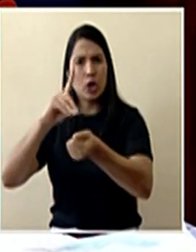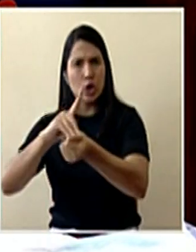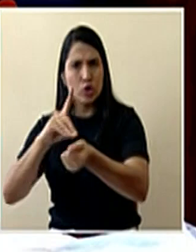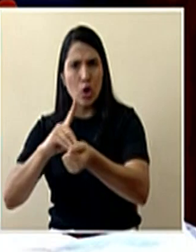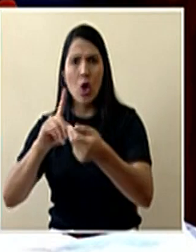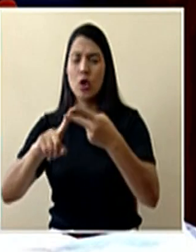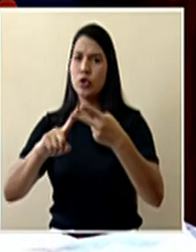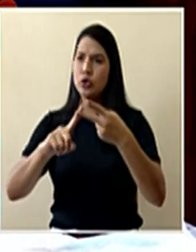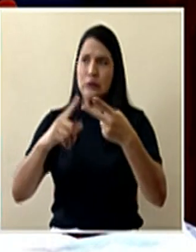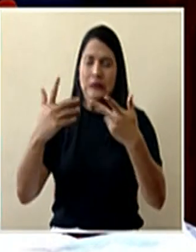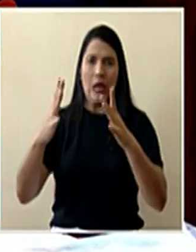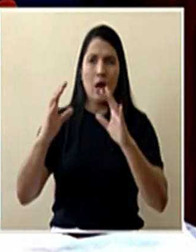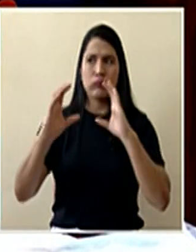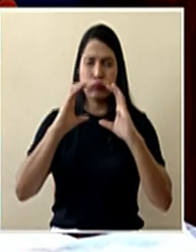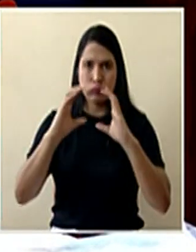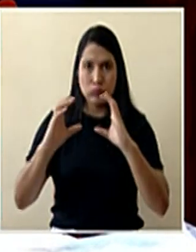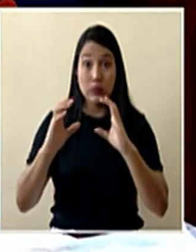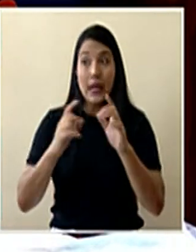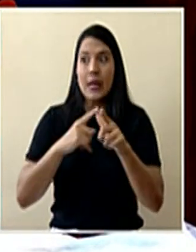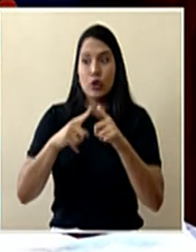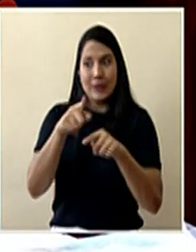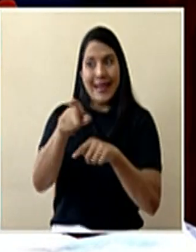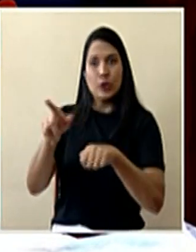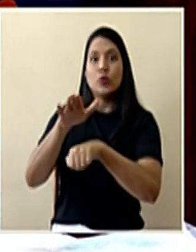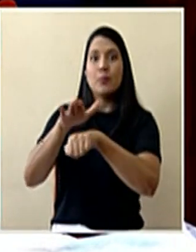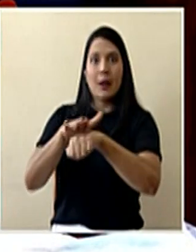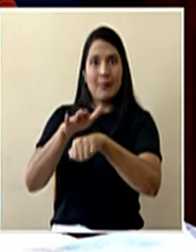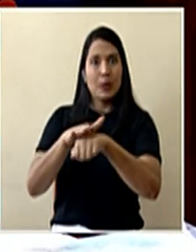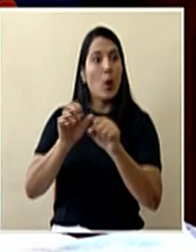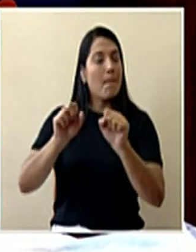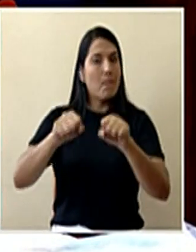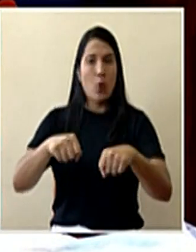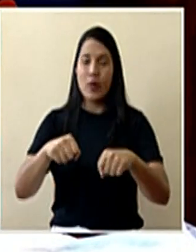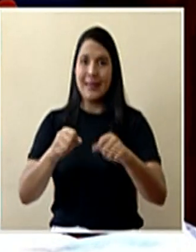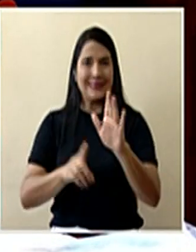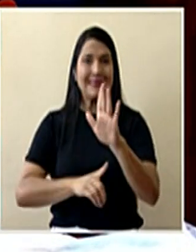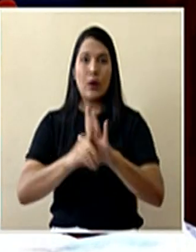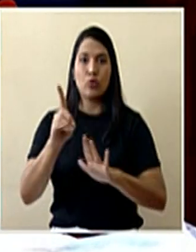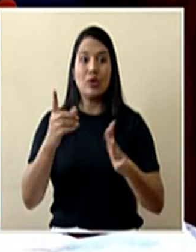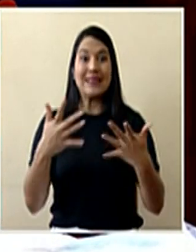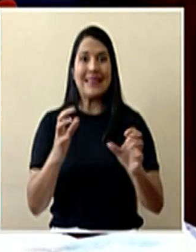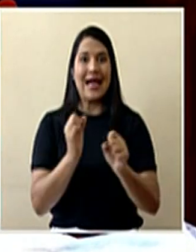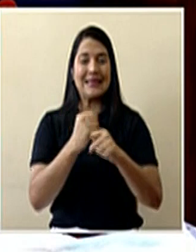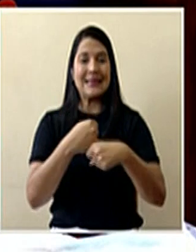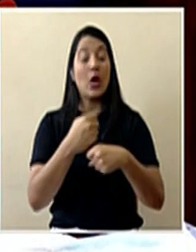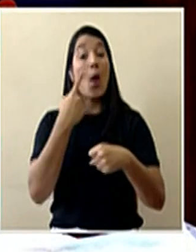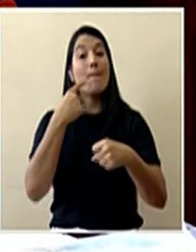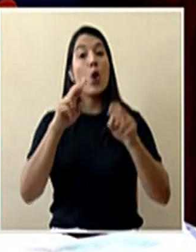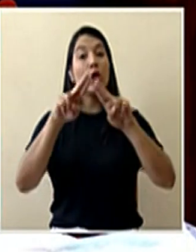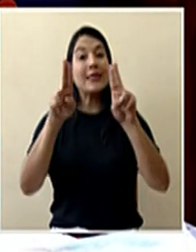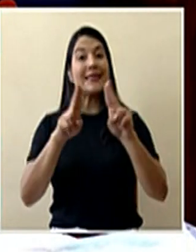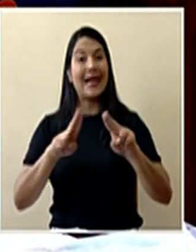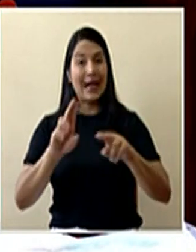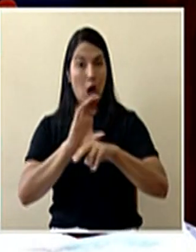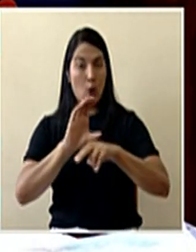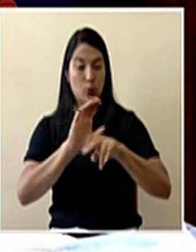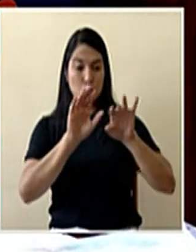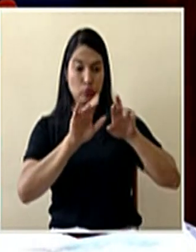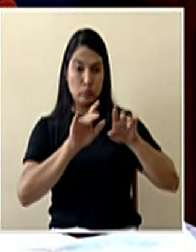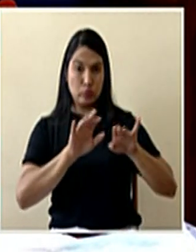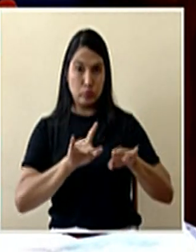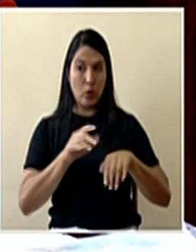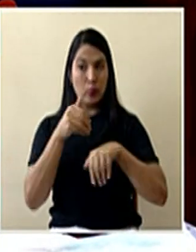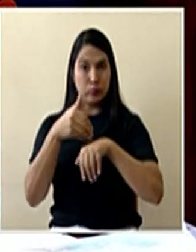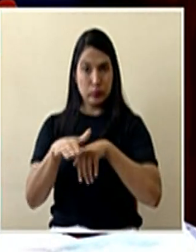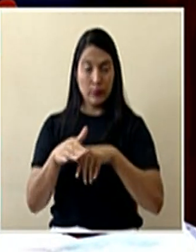enorme que nos ha obligado a innovar de una forma muy acelerada, pero ya lo tenemos digitalizado. También quiero agradecer